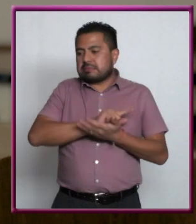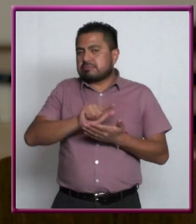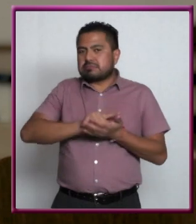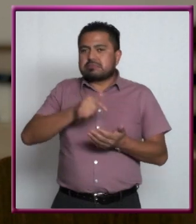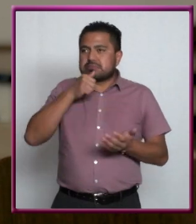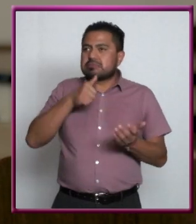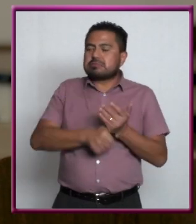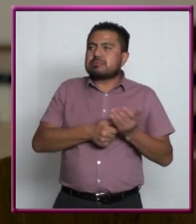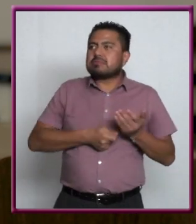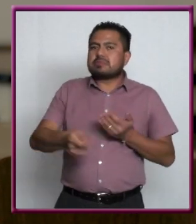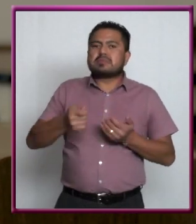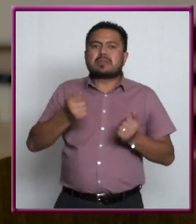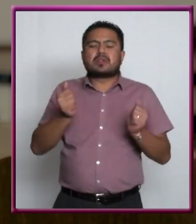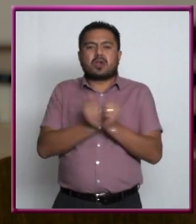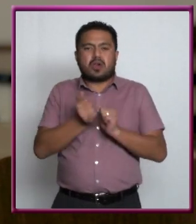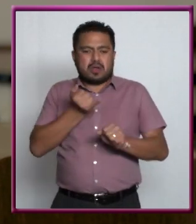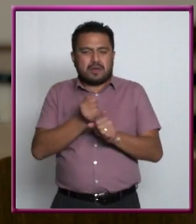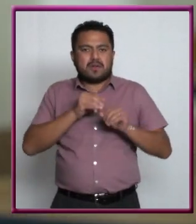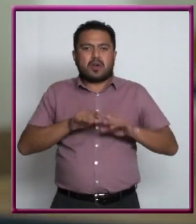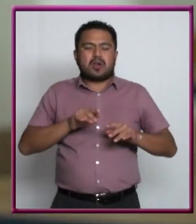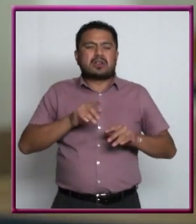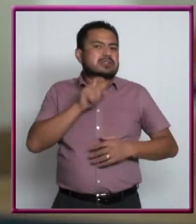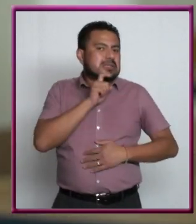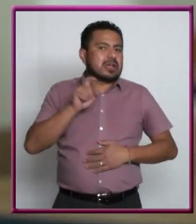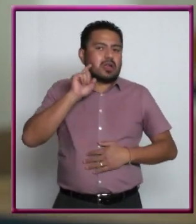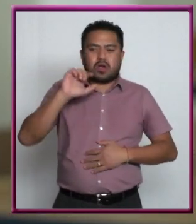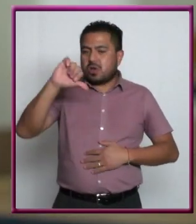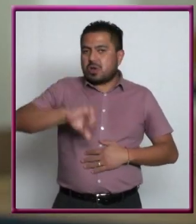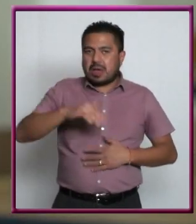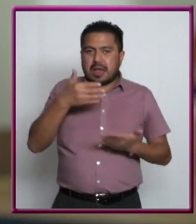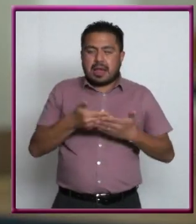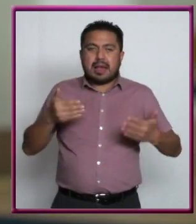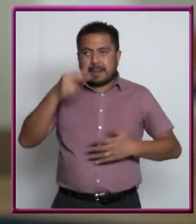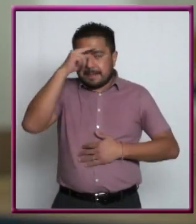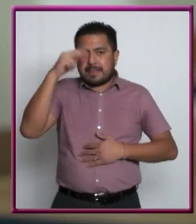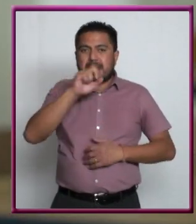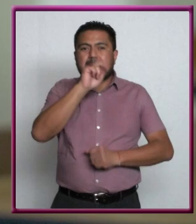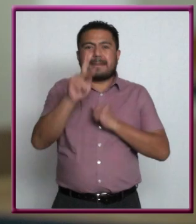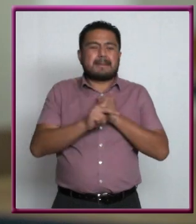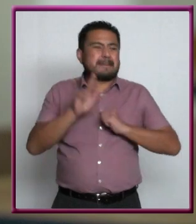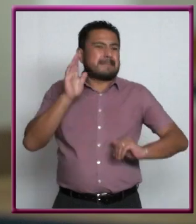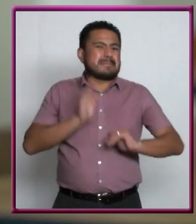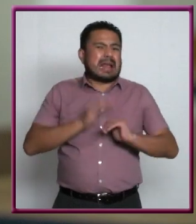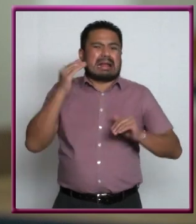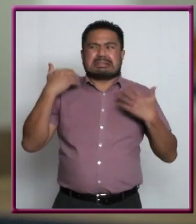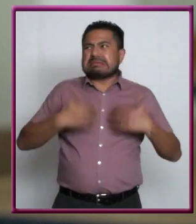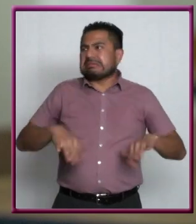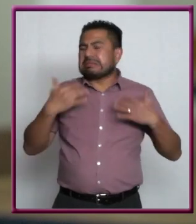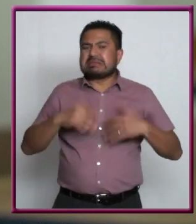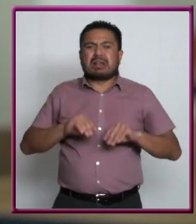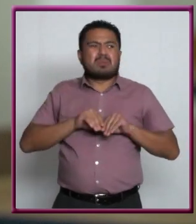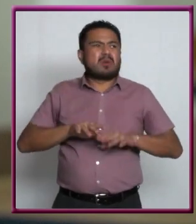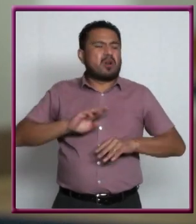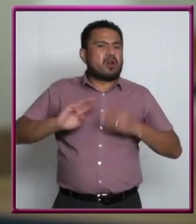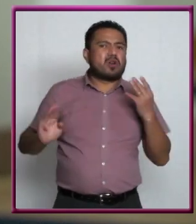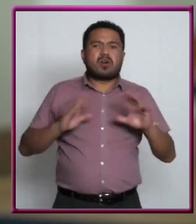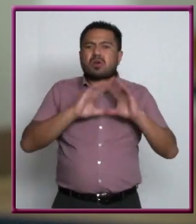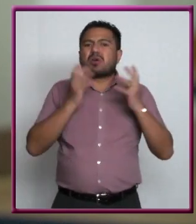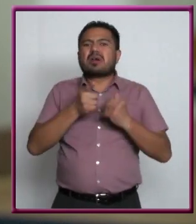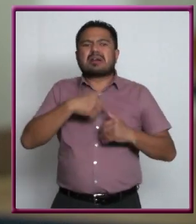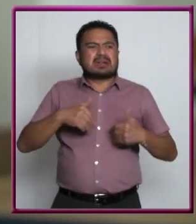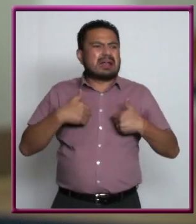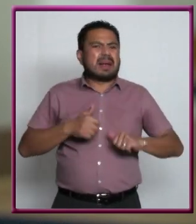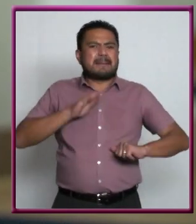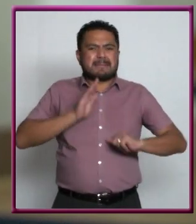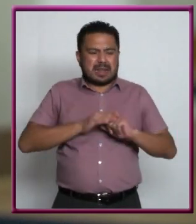habían enviado imágenes con contenido sexual. Hoy por hoy, México es uno de los países con más sexteo en el mundo.